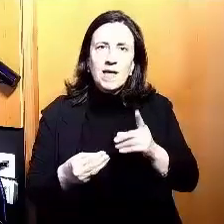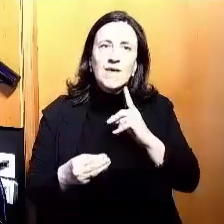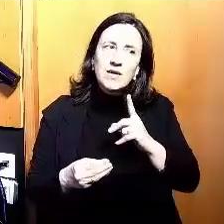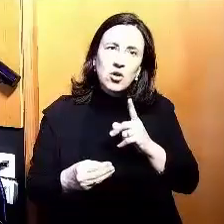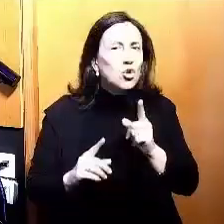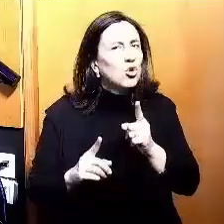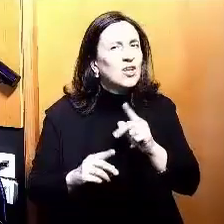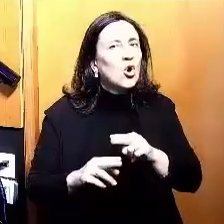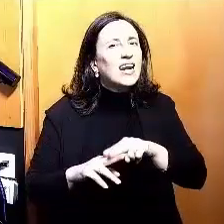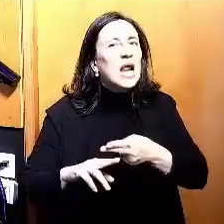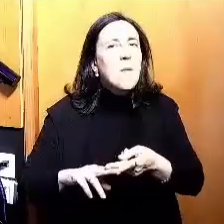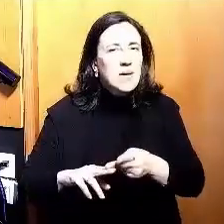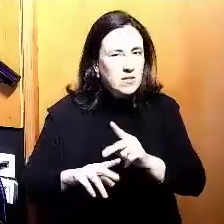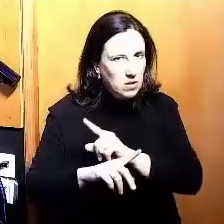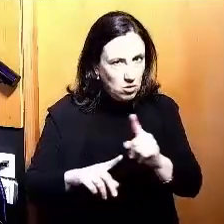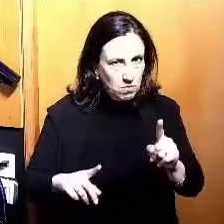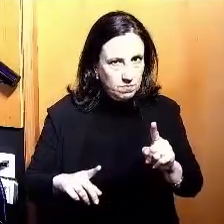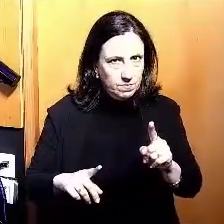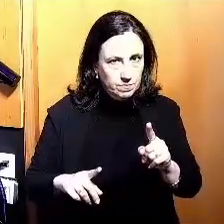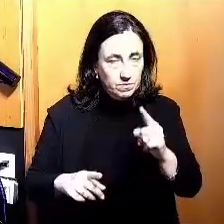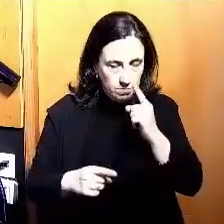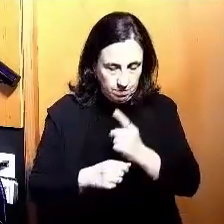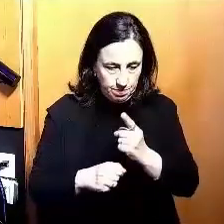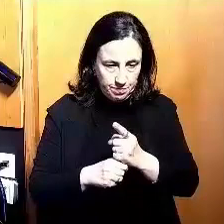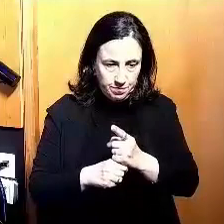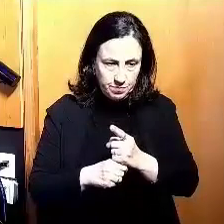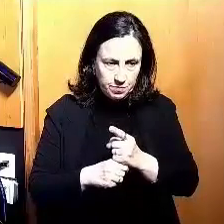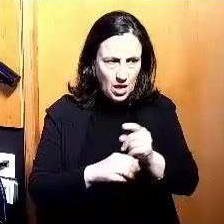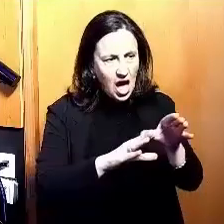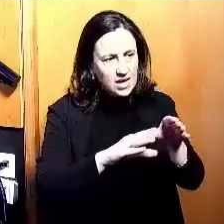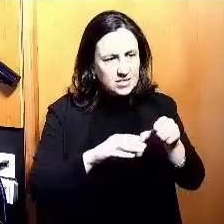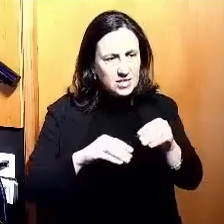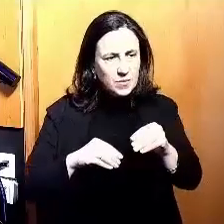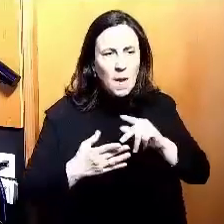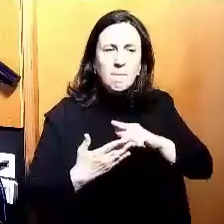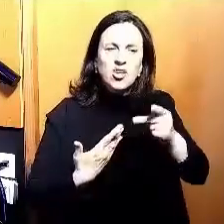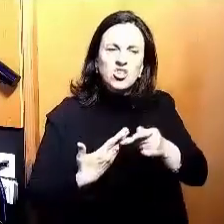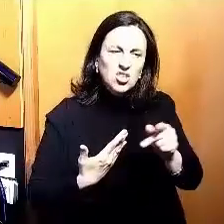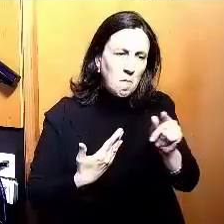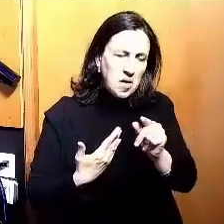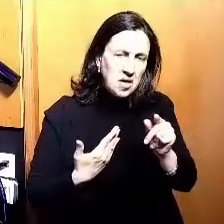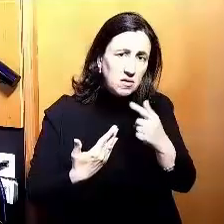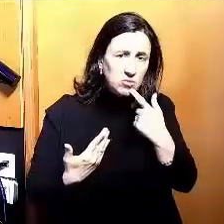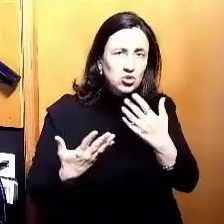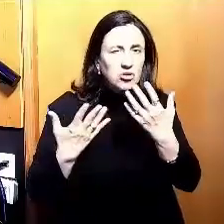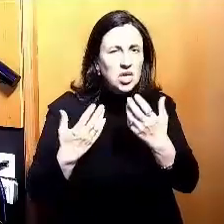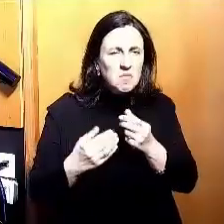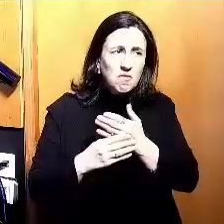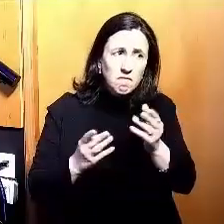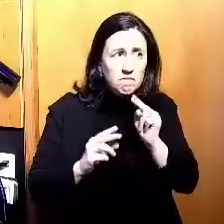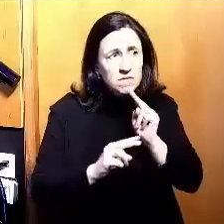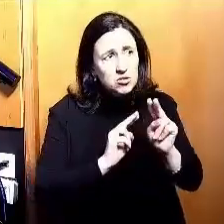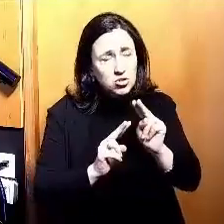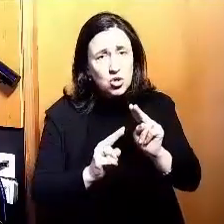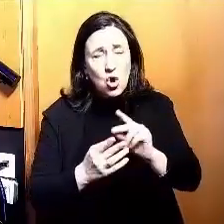deberíamos volver a hacer. Uno, todas esas visiones de proyectitos, eso, o sea, si tenemos visiones de proyectitos desde